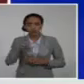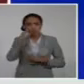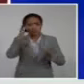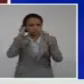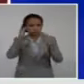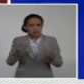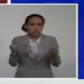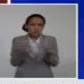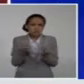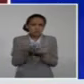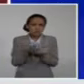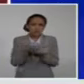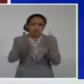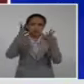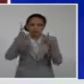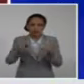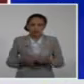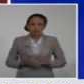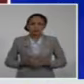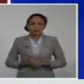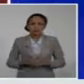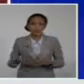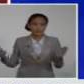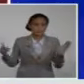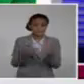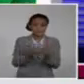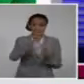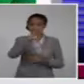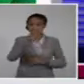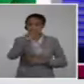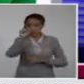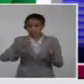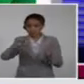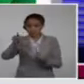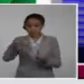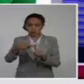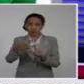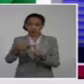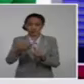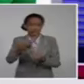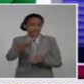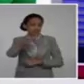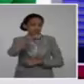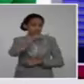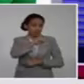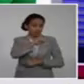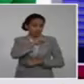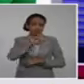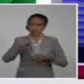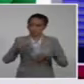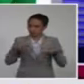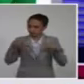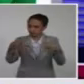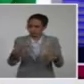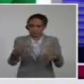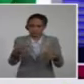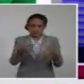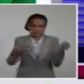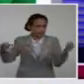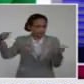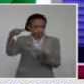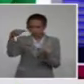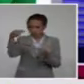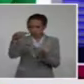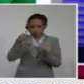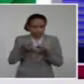el número. De los 1.060 casos diagnosticados ayer, nuevamente, el número mayor,